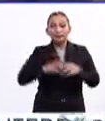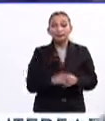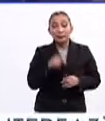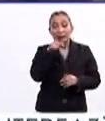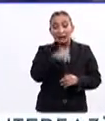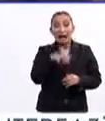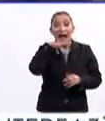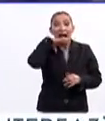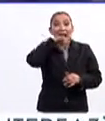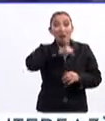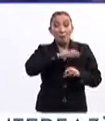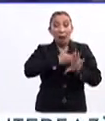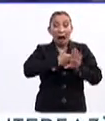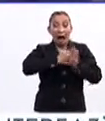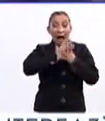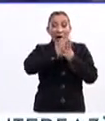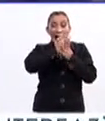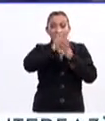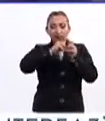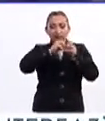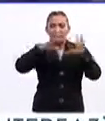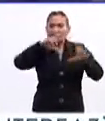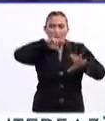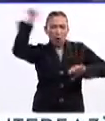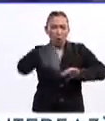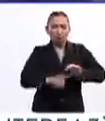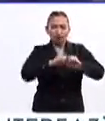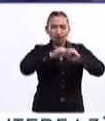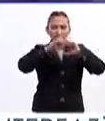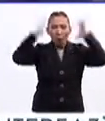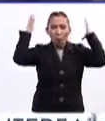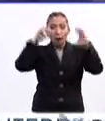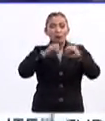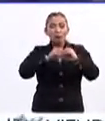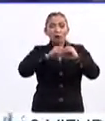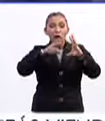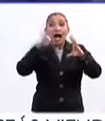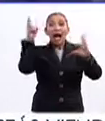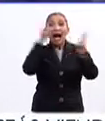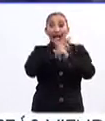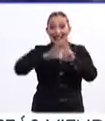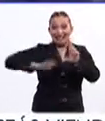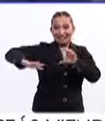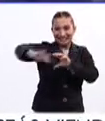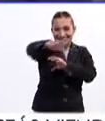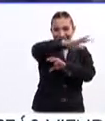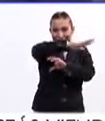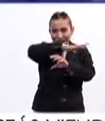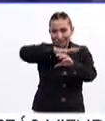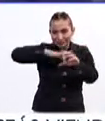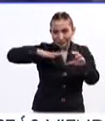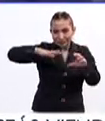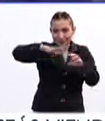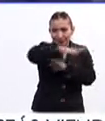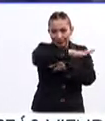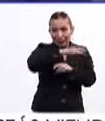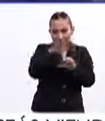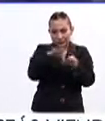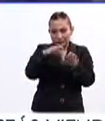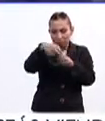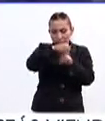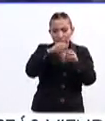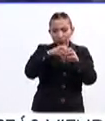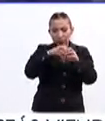Y este aumento de temperatura instantánea hace que el aire que está en el área